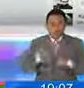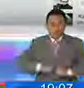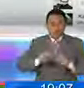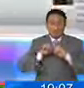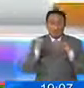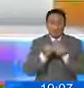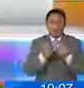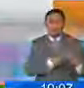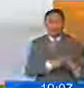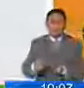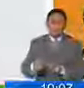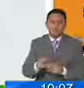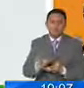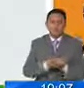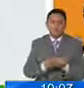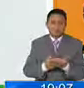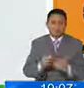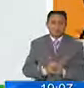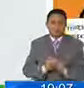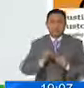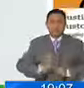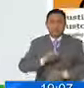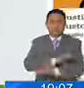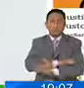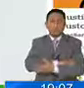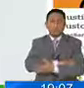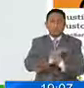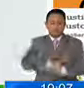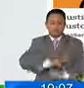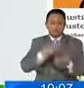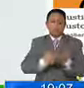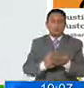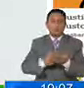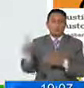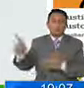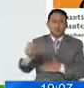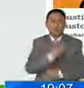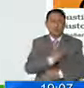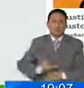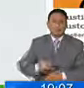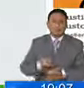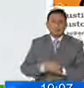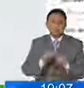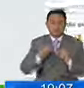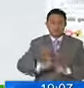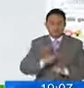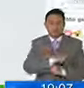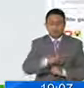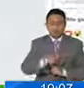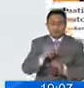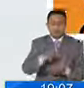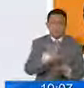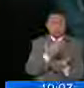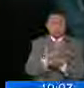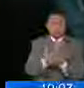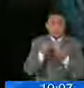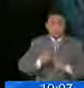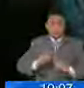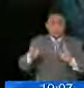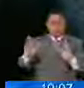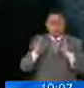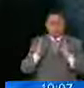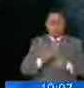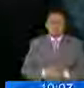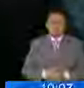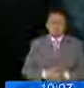reuniones de trabajo. La plataforma está a la espera de una reunión en la Presidencia de la República para que se escuchen sus planteamientos. Reportó